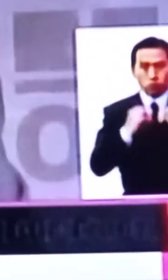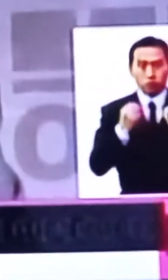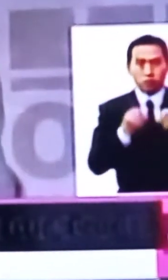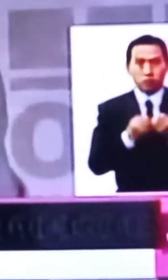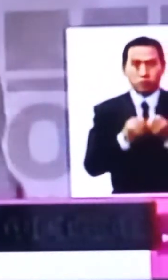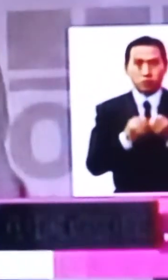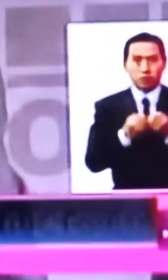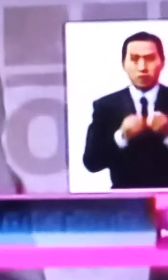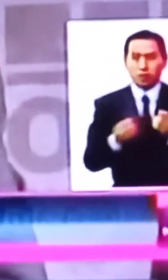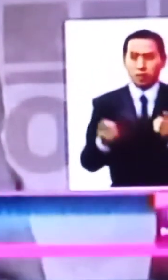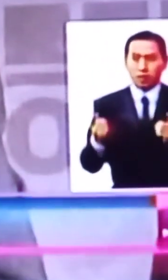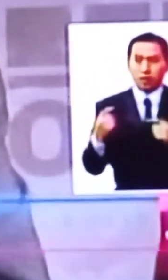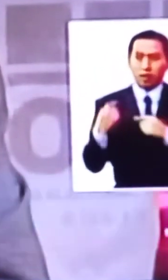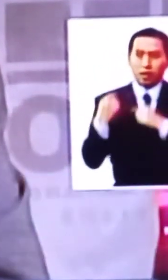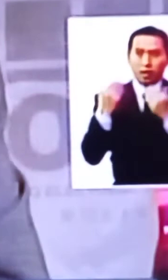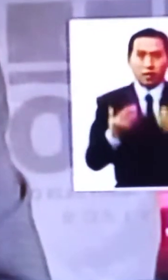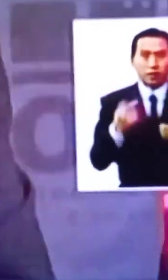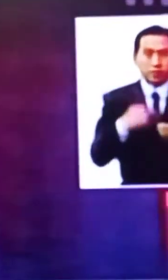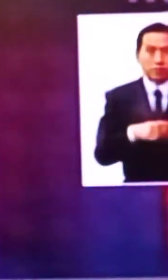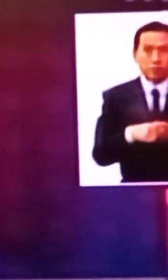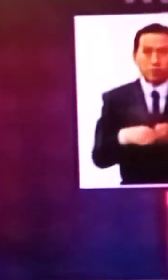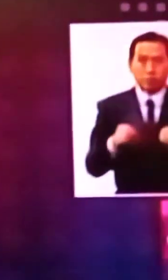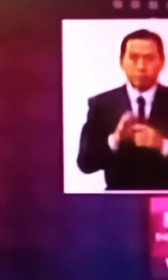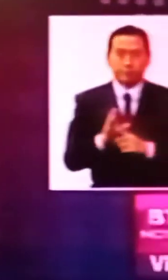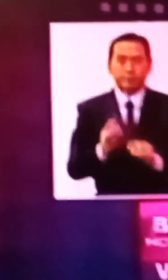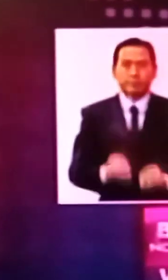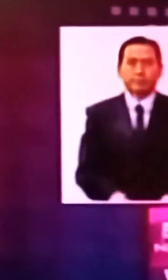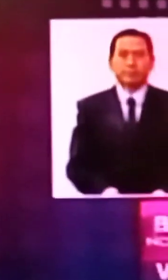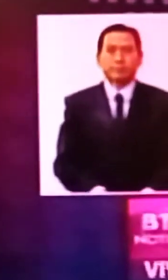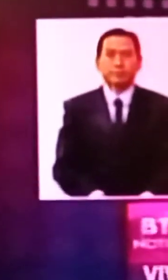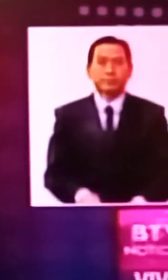el momento son declaraciones del presidente del